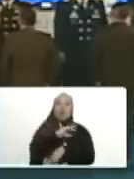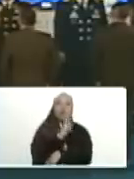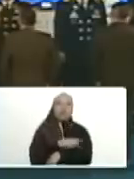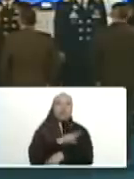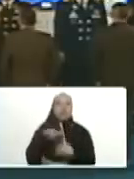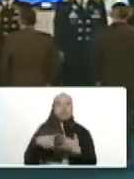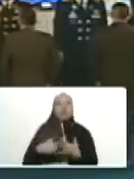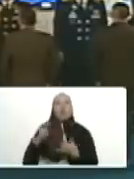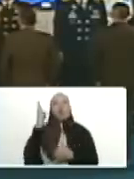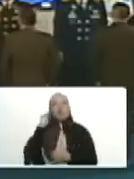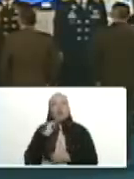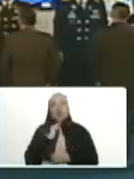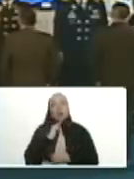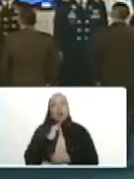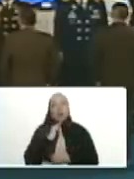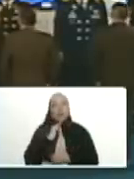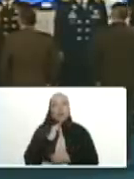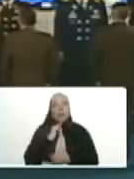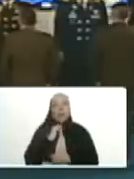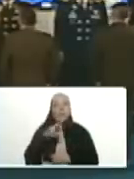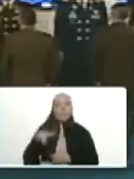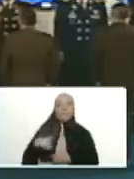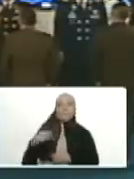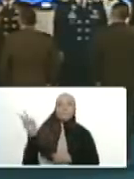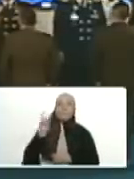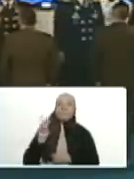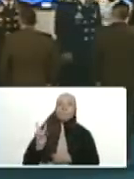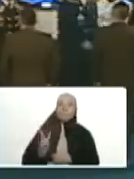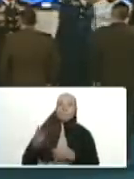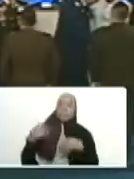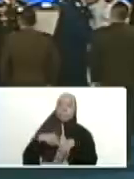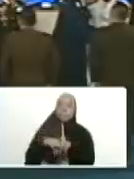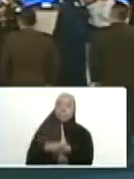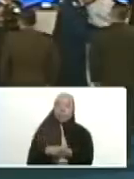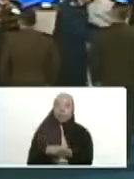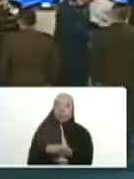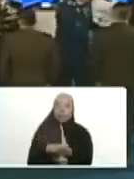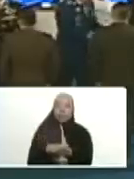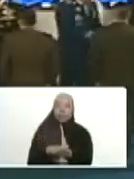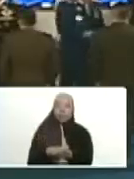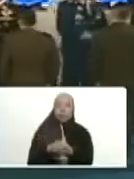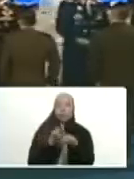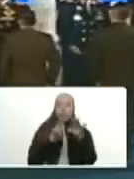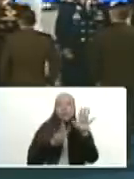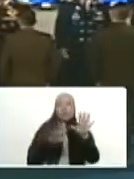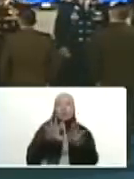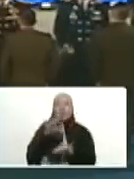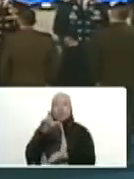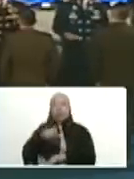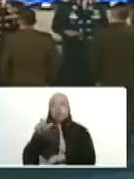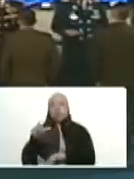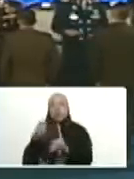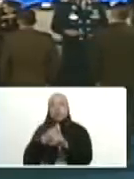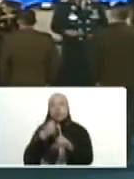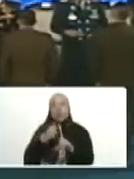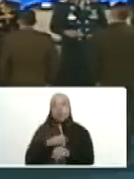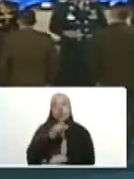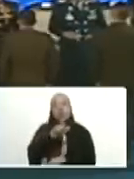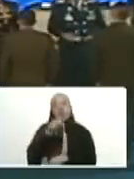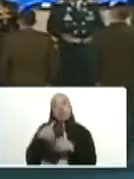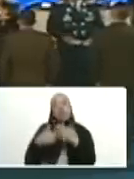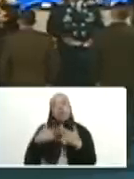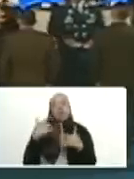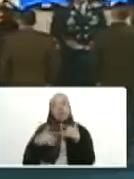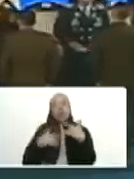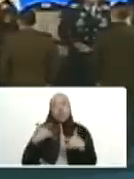Nacional Bolivariana de nuestro país está integrado alrededor de 95 mil a 150 mil combatientes